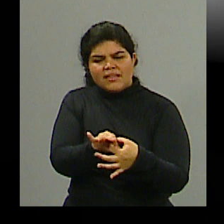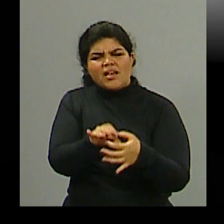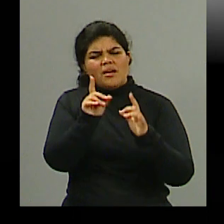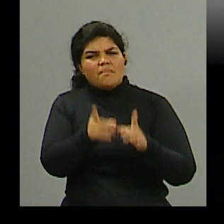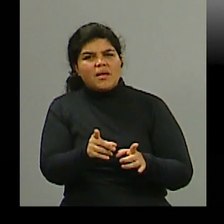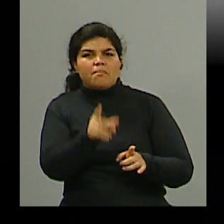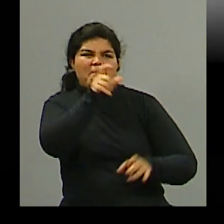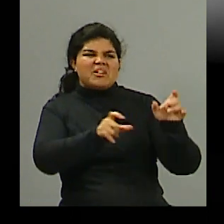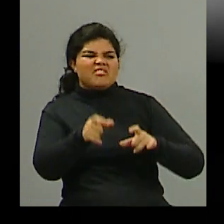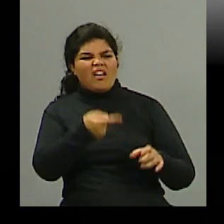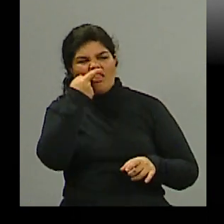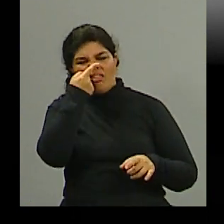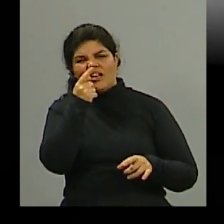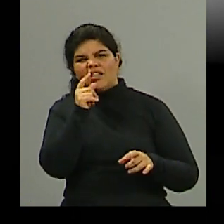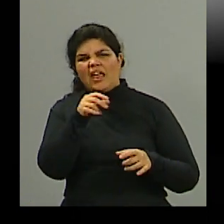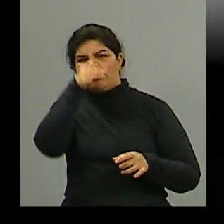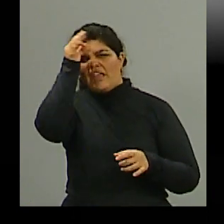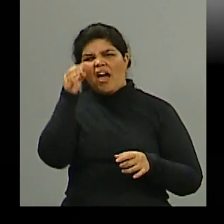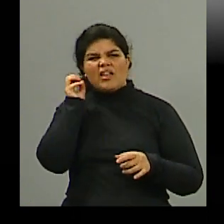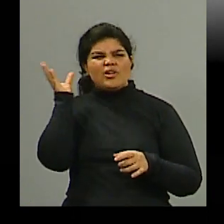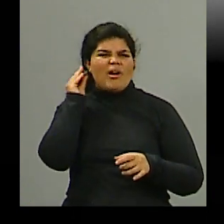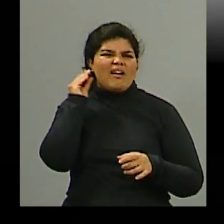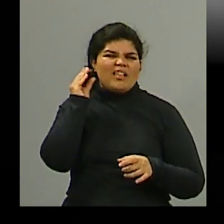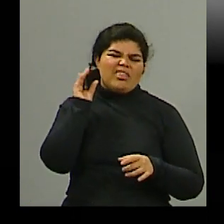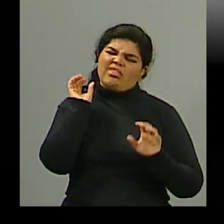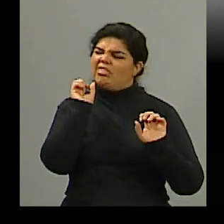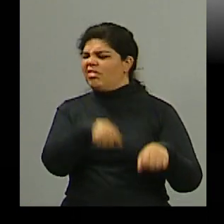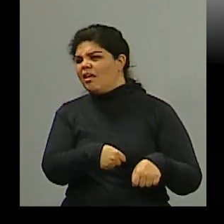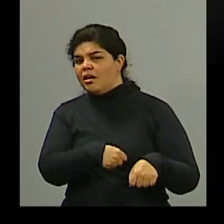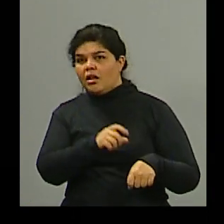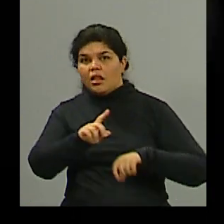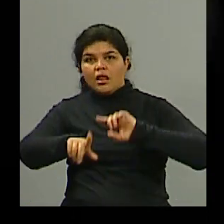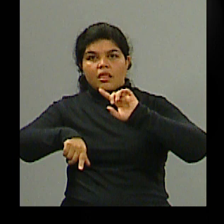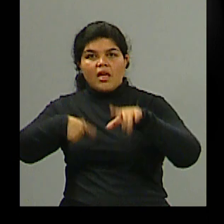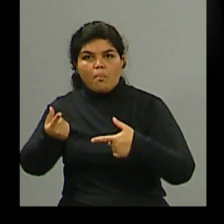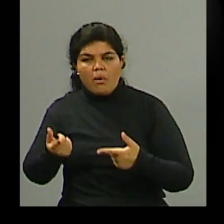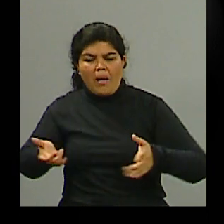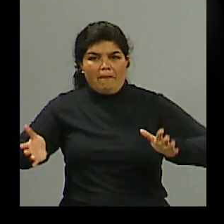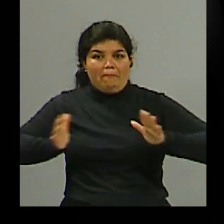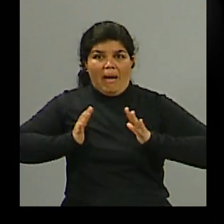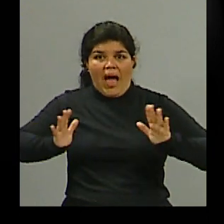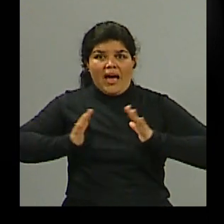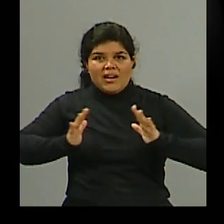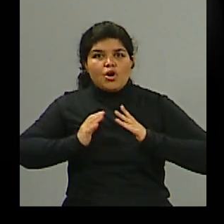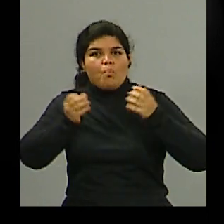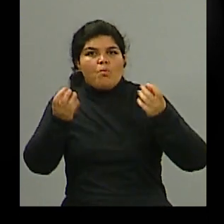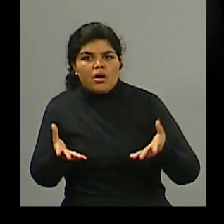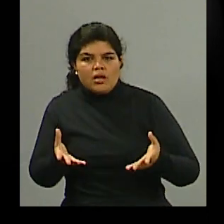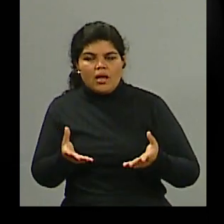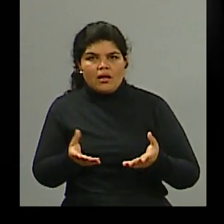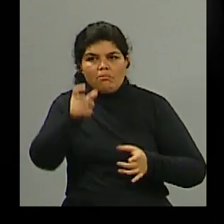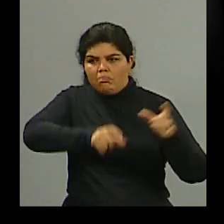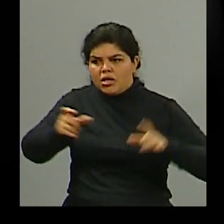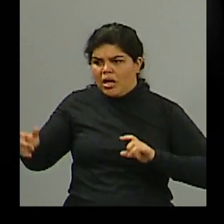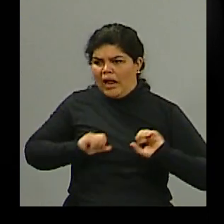engancharon al principio. Y ahí fue que causó pánico. Después lo citaron a los directores y le dijeron por qué hicieron todo esto. Era una